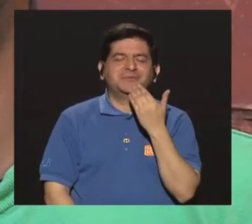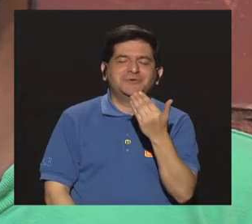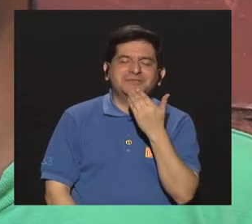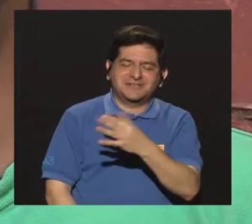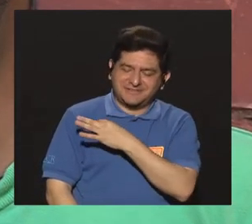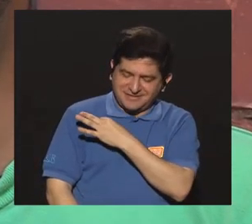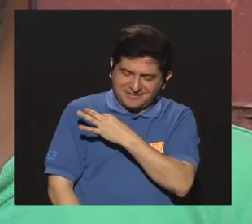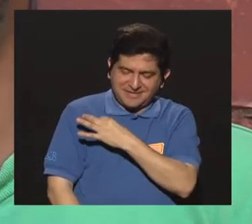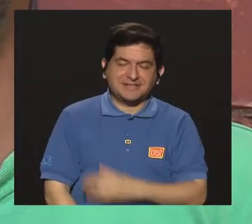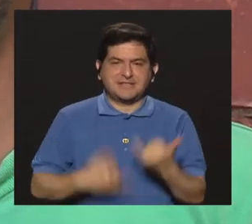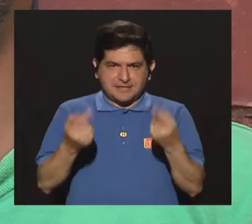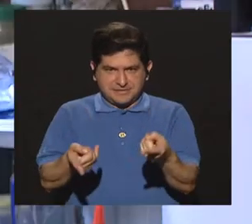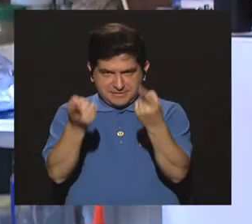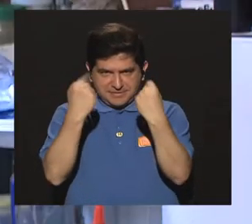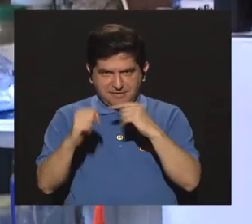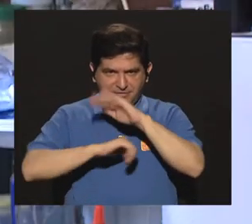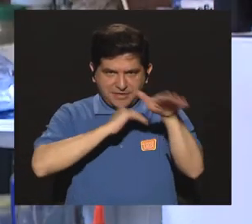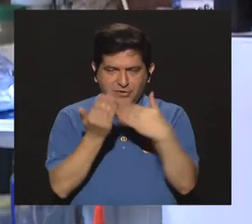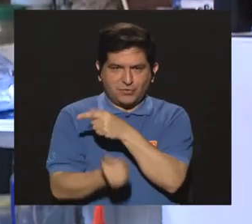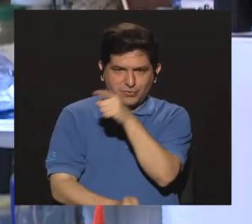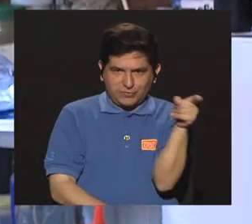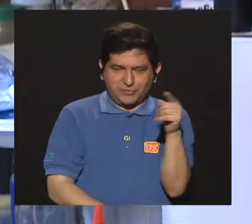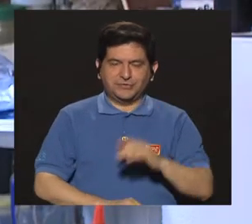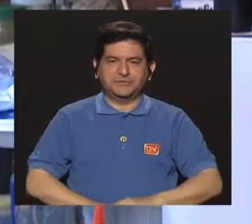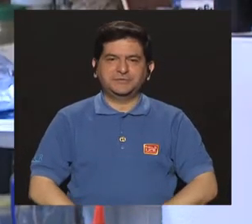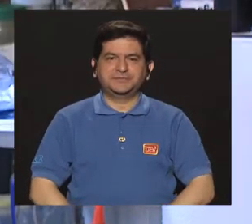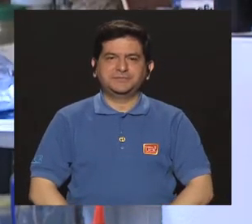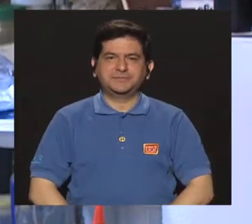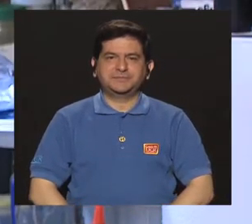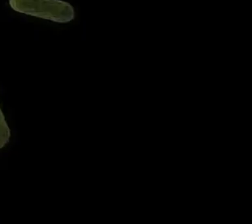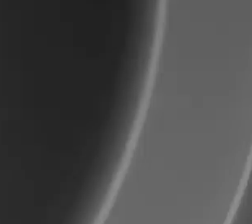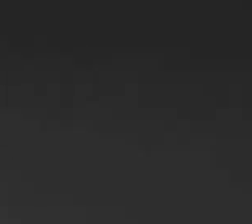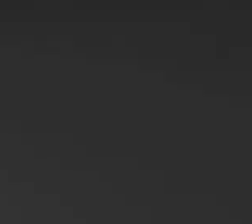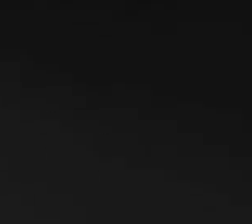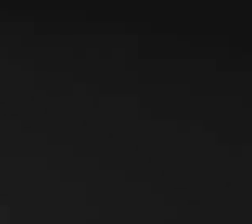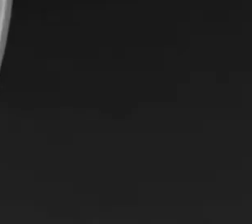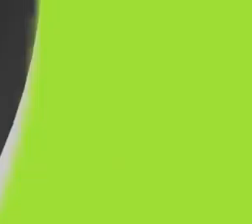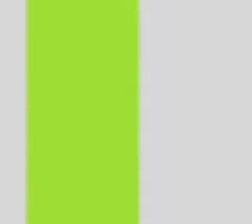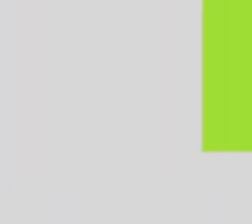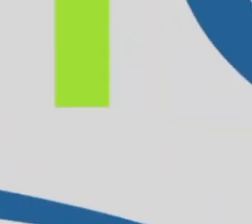muchísimas gracias por la invitación ya regresamos con todas y todos ustedes